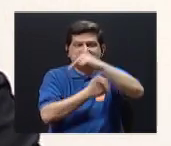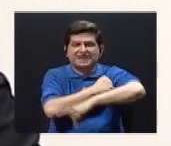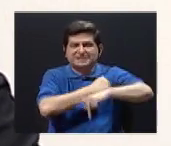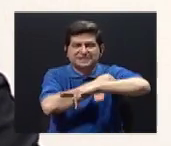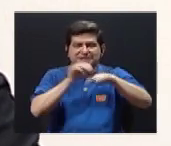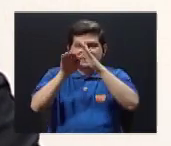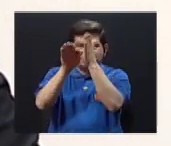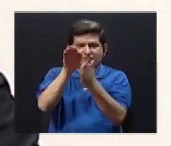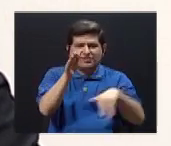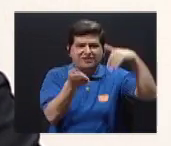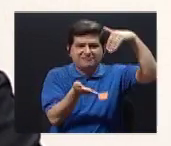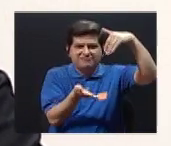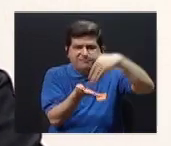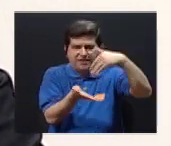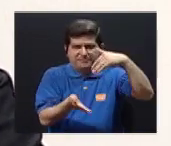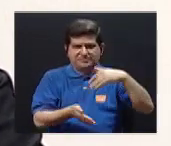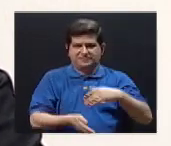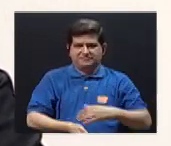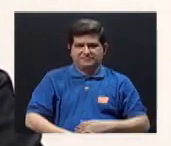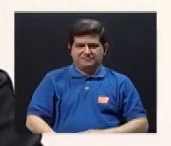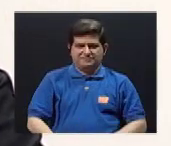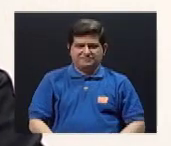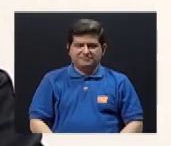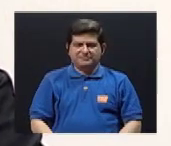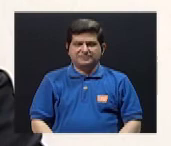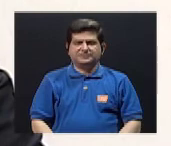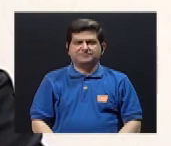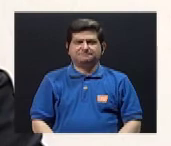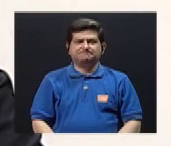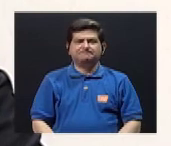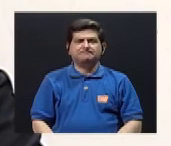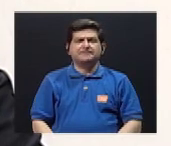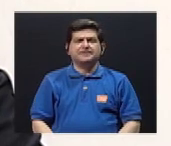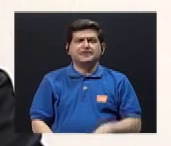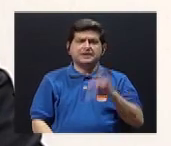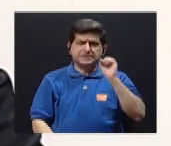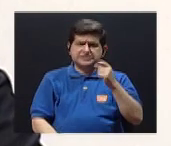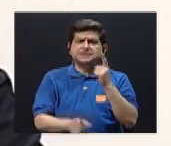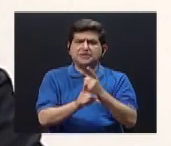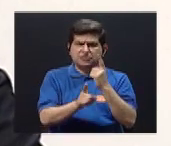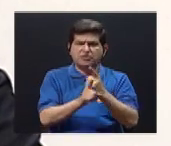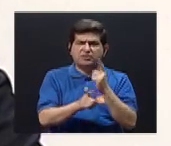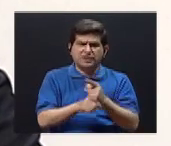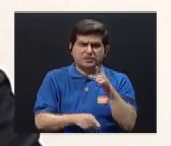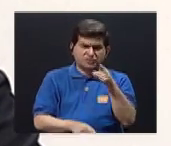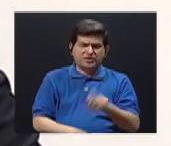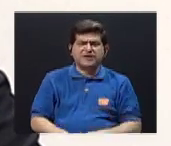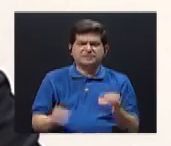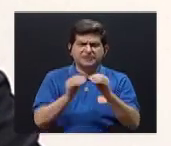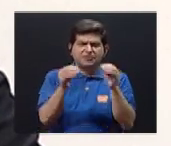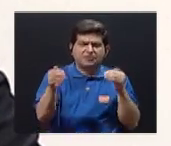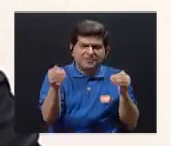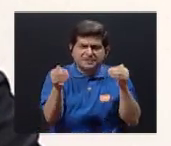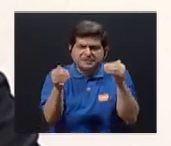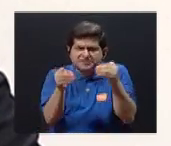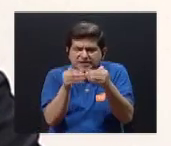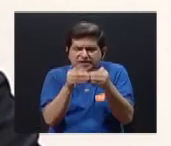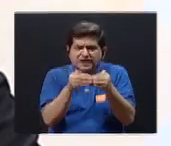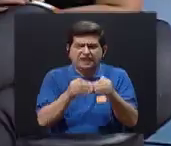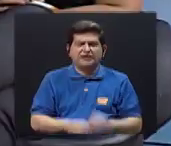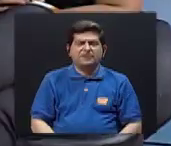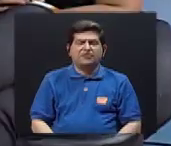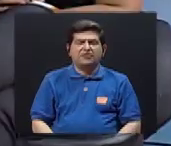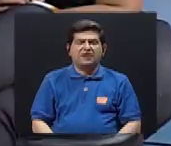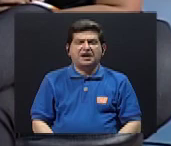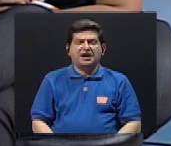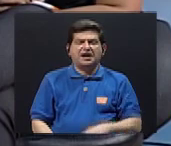país, ¿verdad? En el Valle Central. Entonces, sí es acertado decir que es una versión más cercana al tico promedio